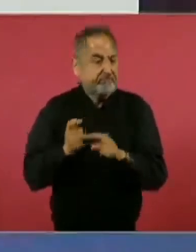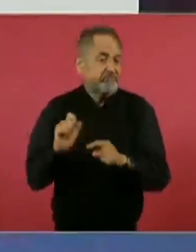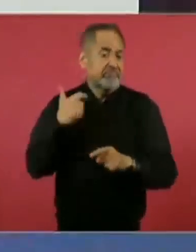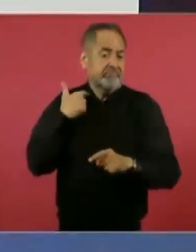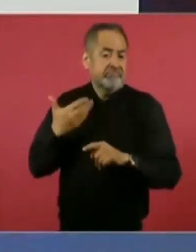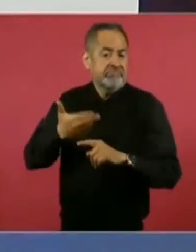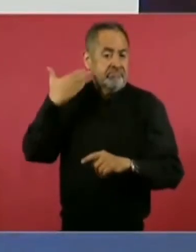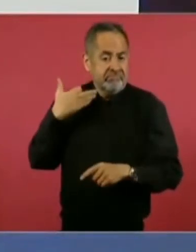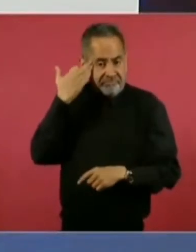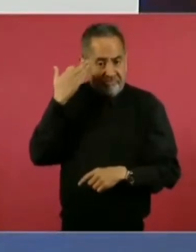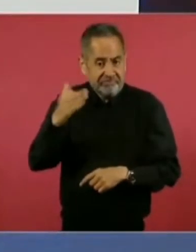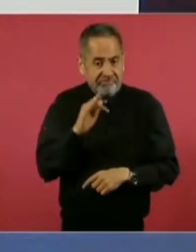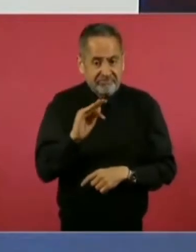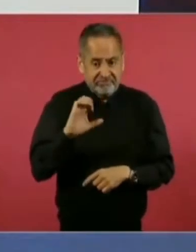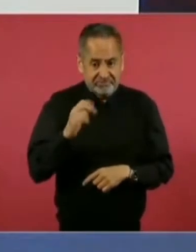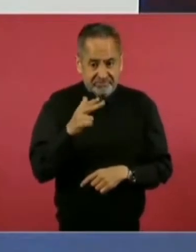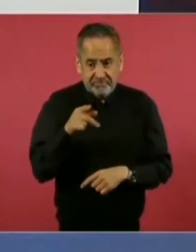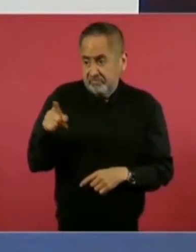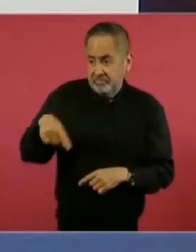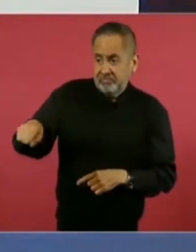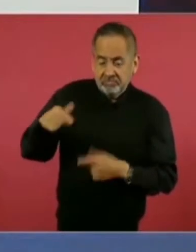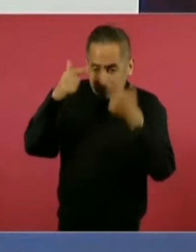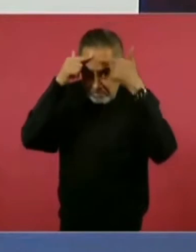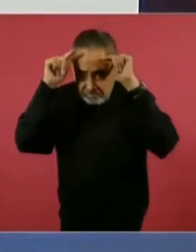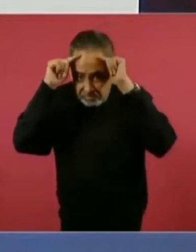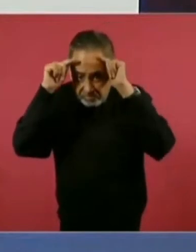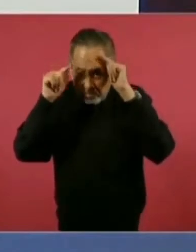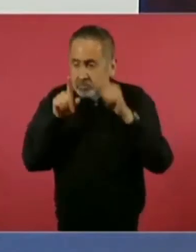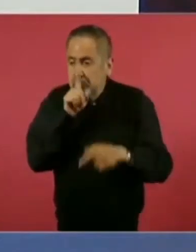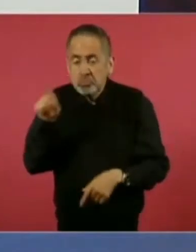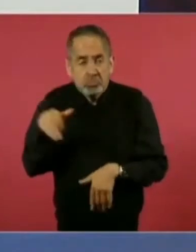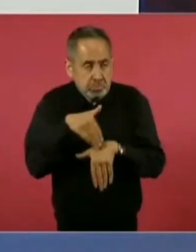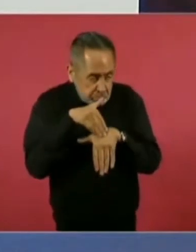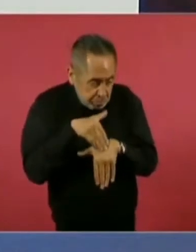Calderón, se subordina